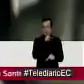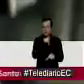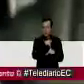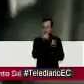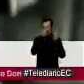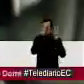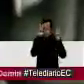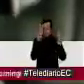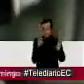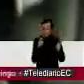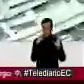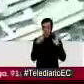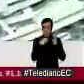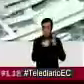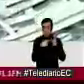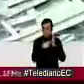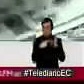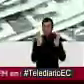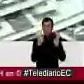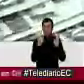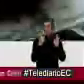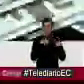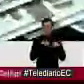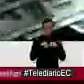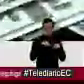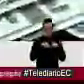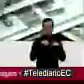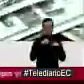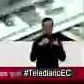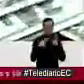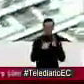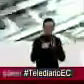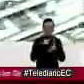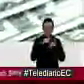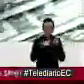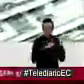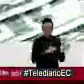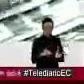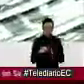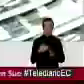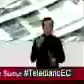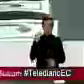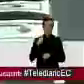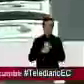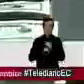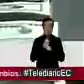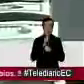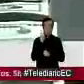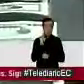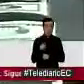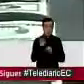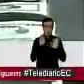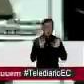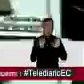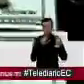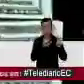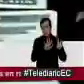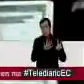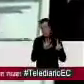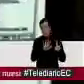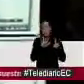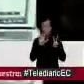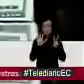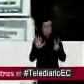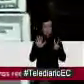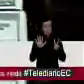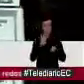la actualización y modernización de las administraciones tributarias. Fue creado en 1967 y agrupa a 42 países